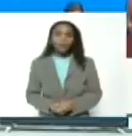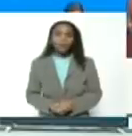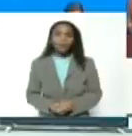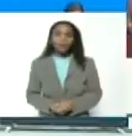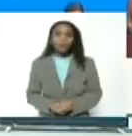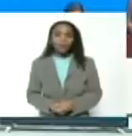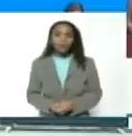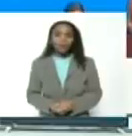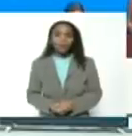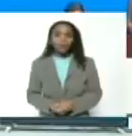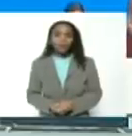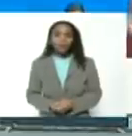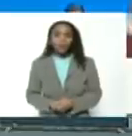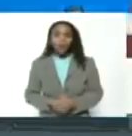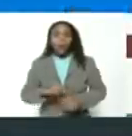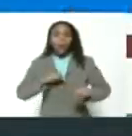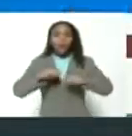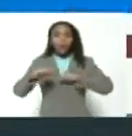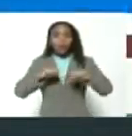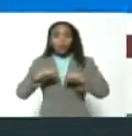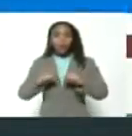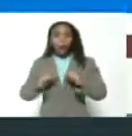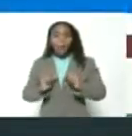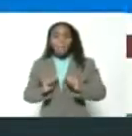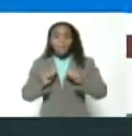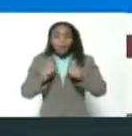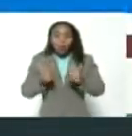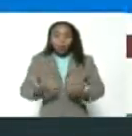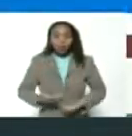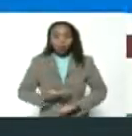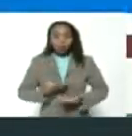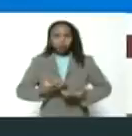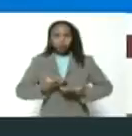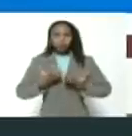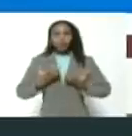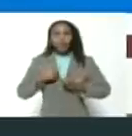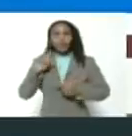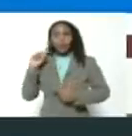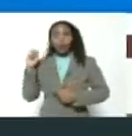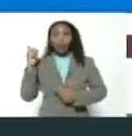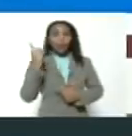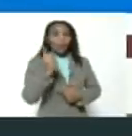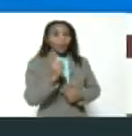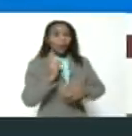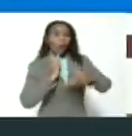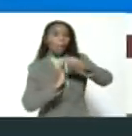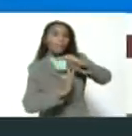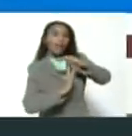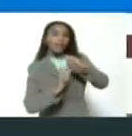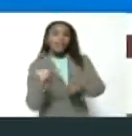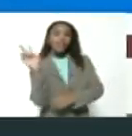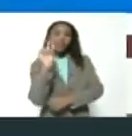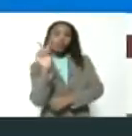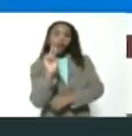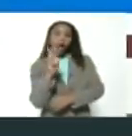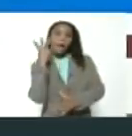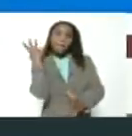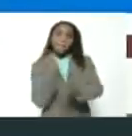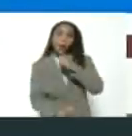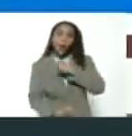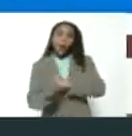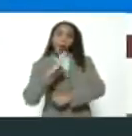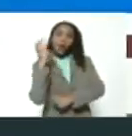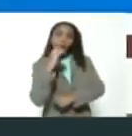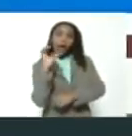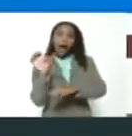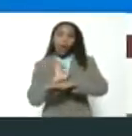Y un movimiento que ha surgido al calor de la vuelta de los migrantes venezolanos huyendo de Colombia,